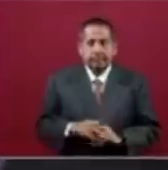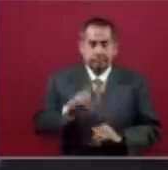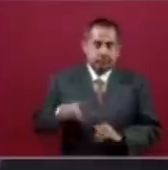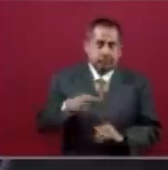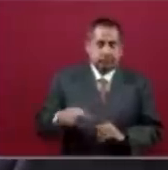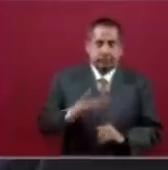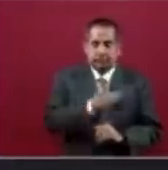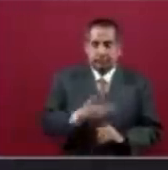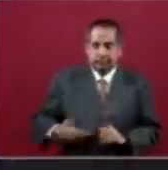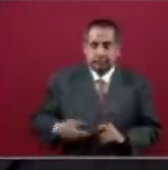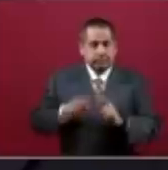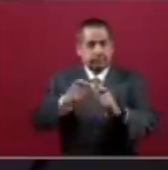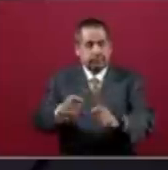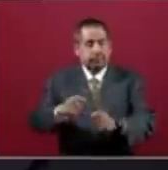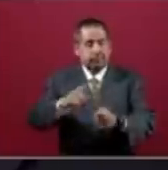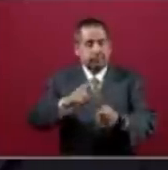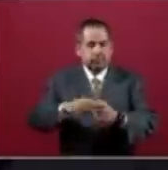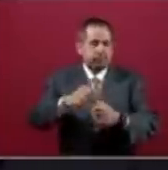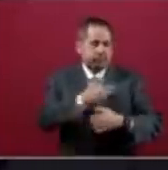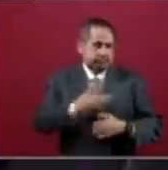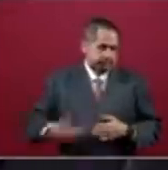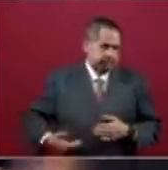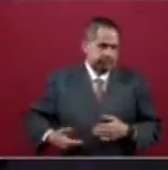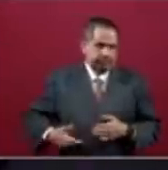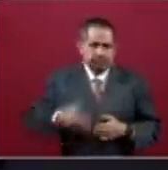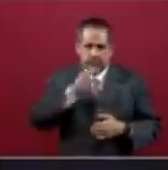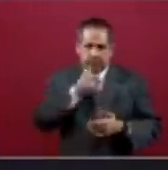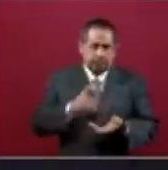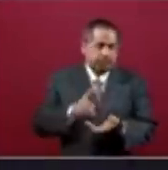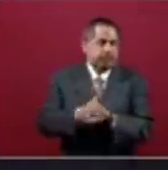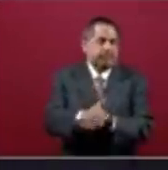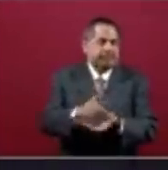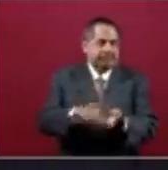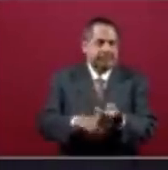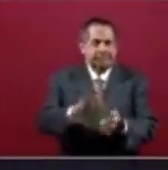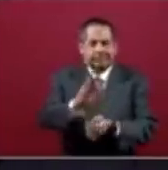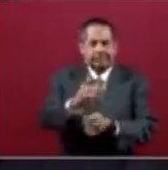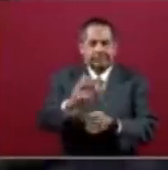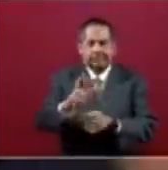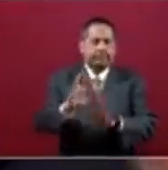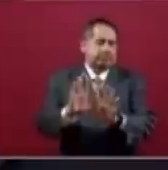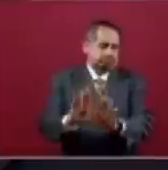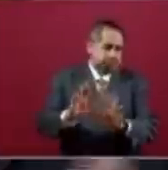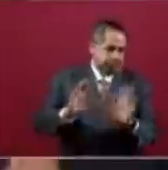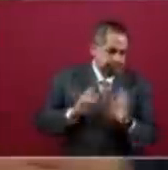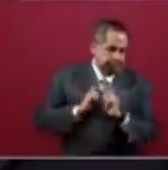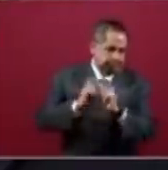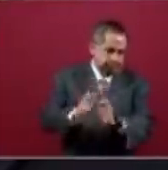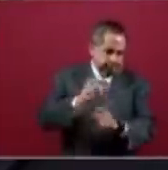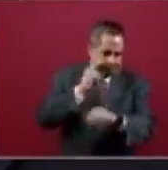presidente, por respeto a la investidura, no me puedo meter a esas cosas. Pero